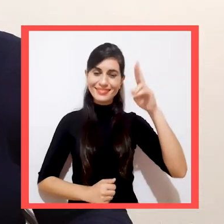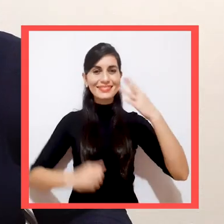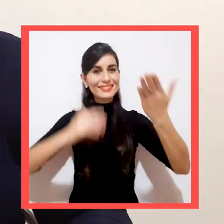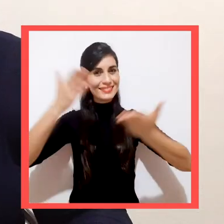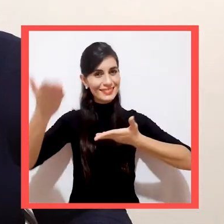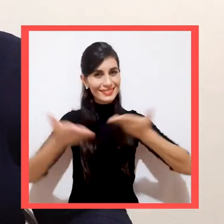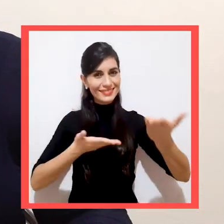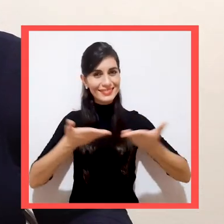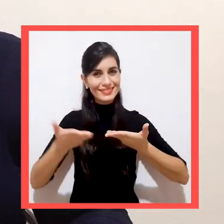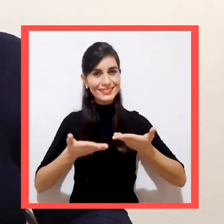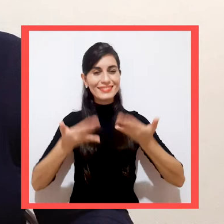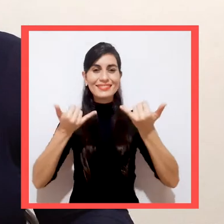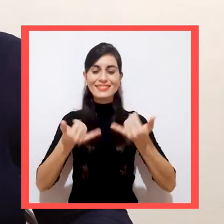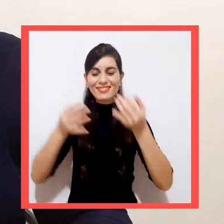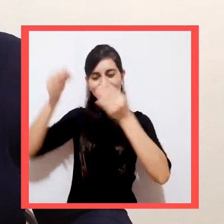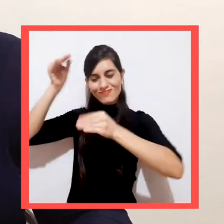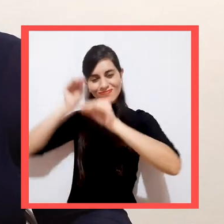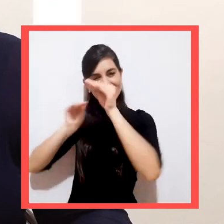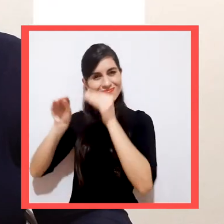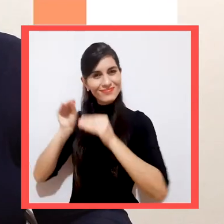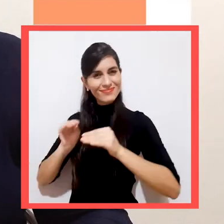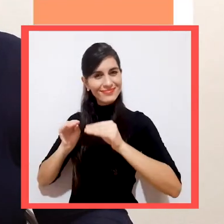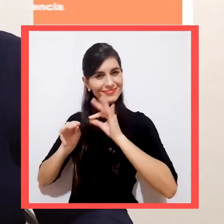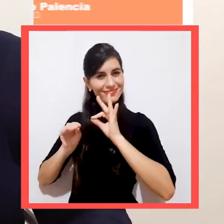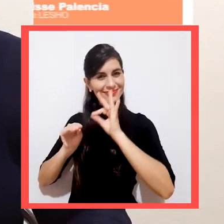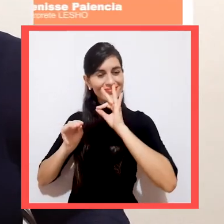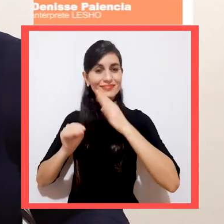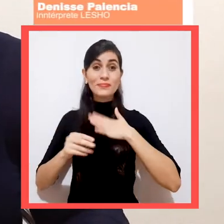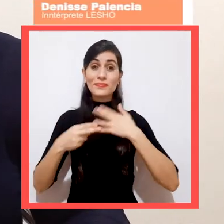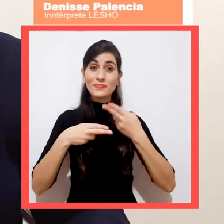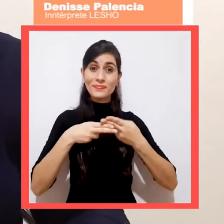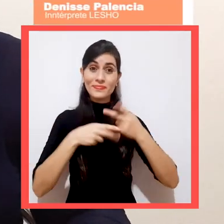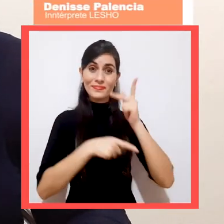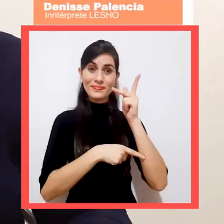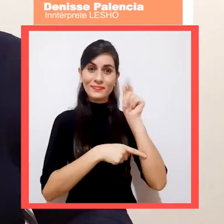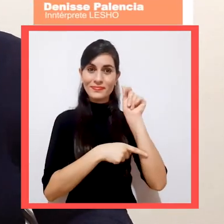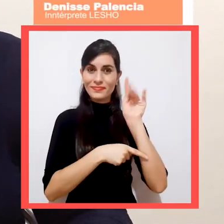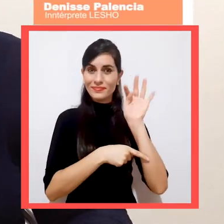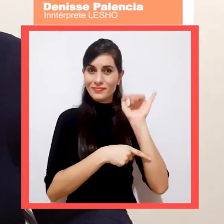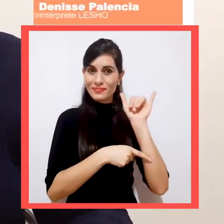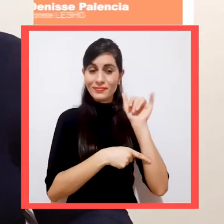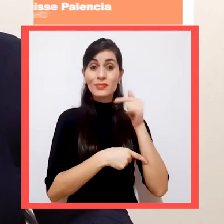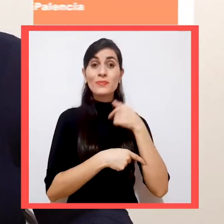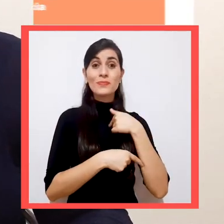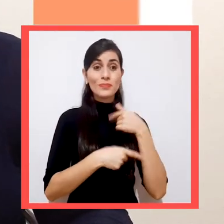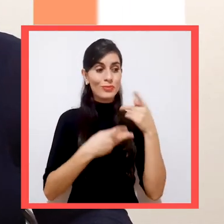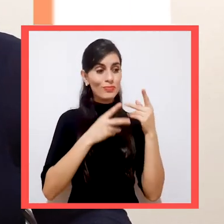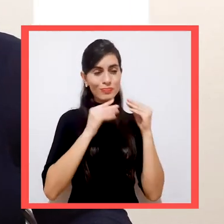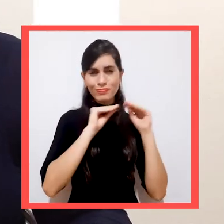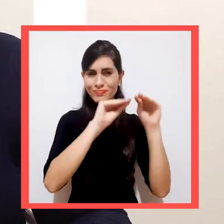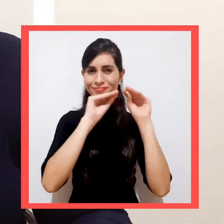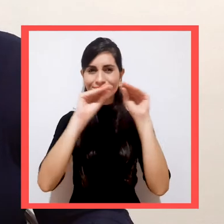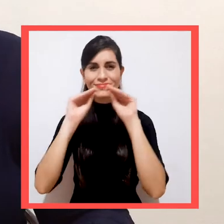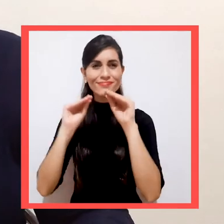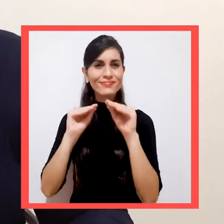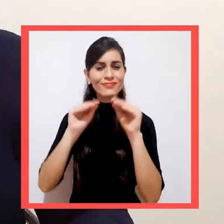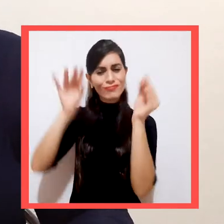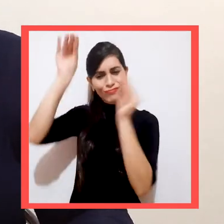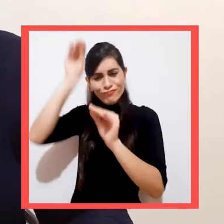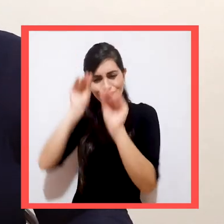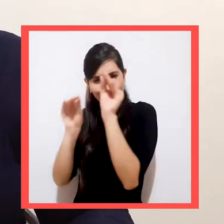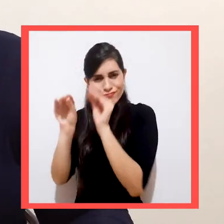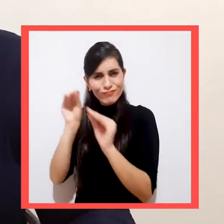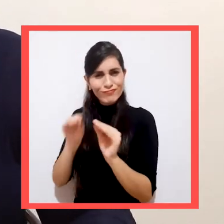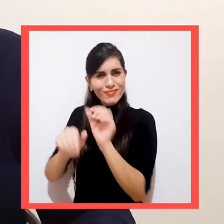Hola, bienvenidos y bienvenidas a este espacio creativo. Mi nombre es Katy Munguía, soy escultora y docente de artes. En